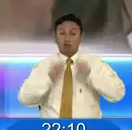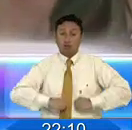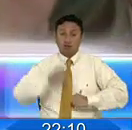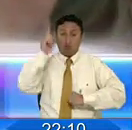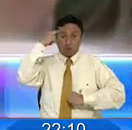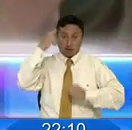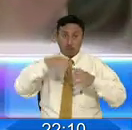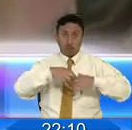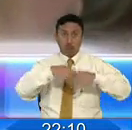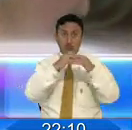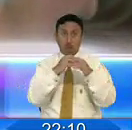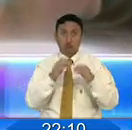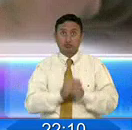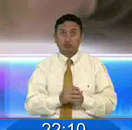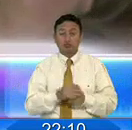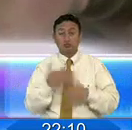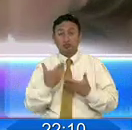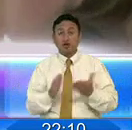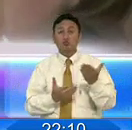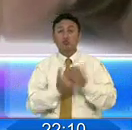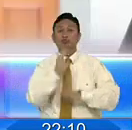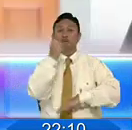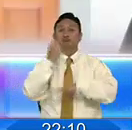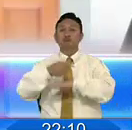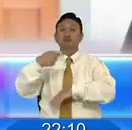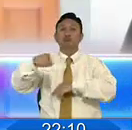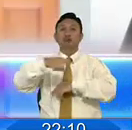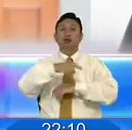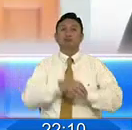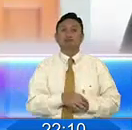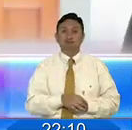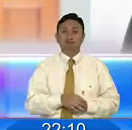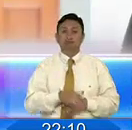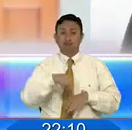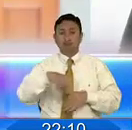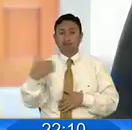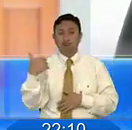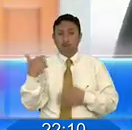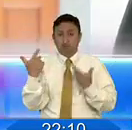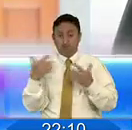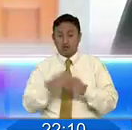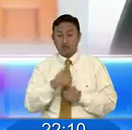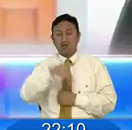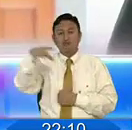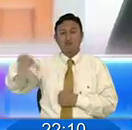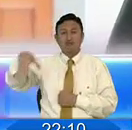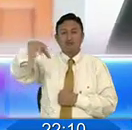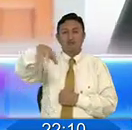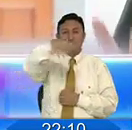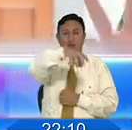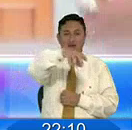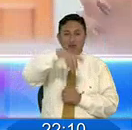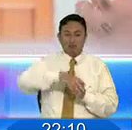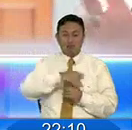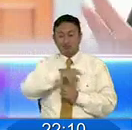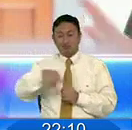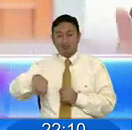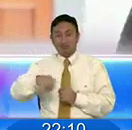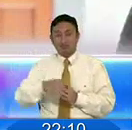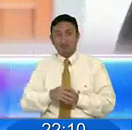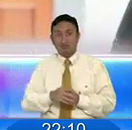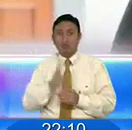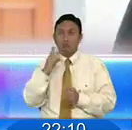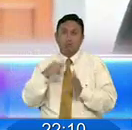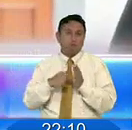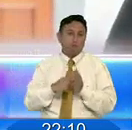adelante, se les dio nuevas directrices. Y tenemos casos en determinadas provincias en donde las tomas, llamémoslo